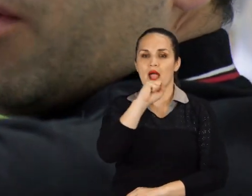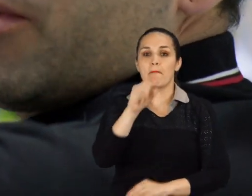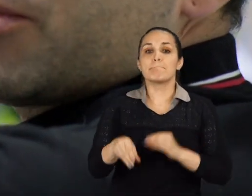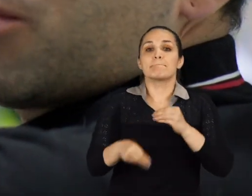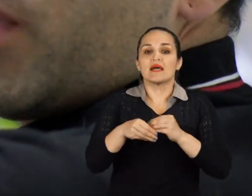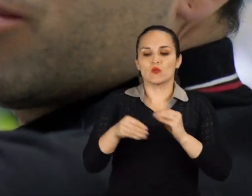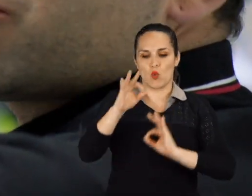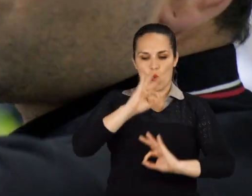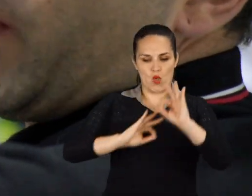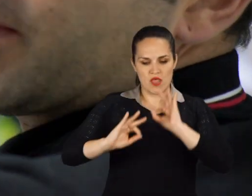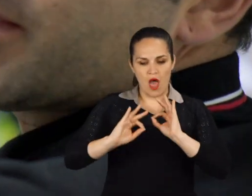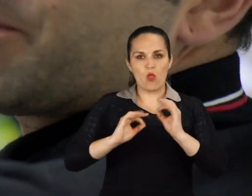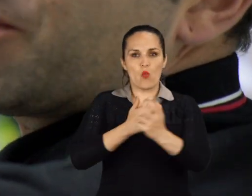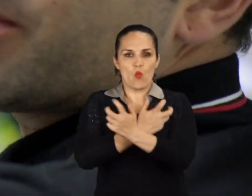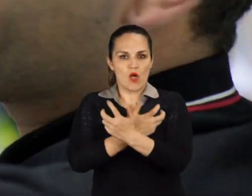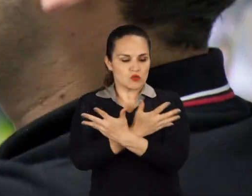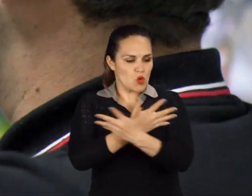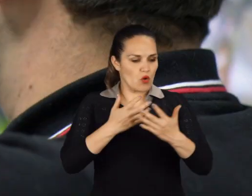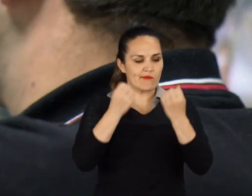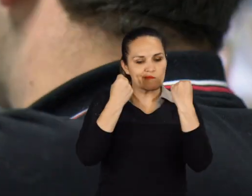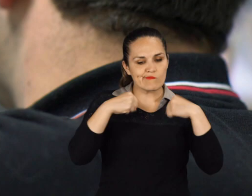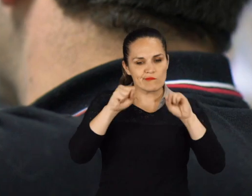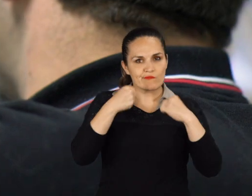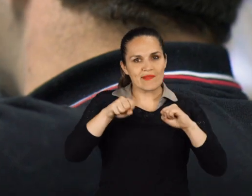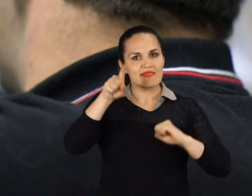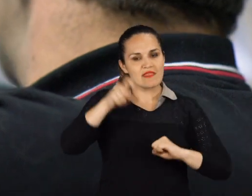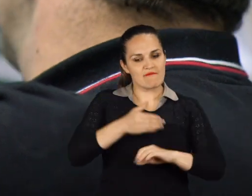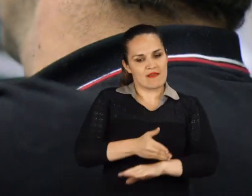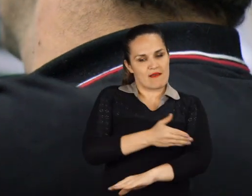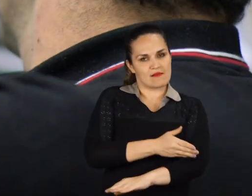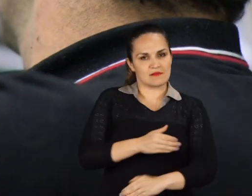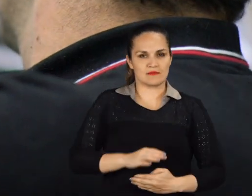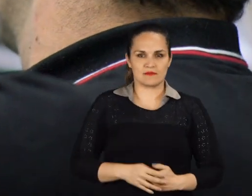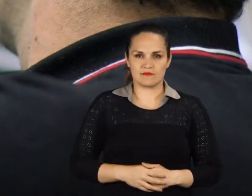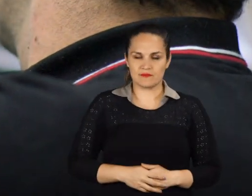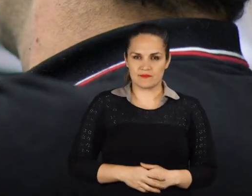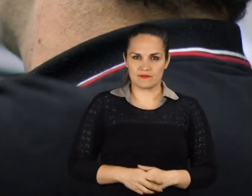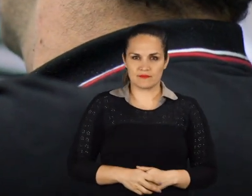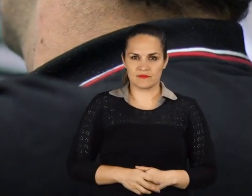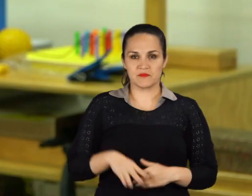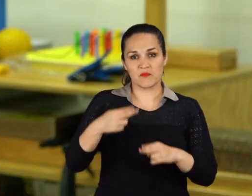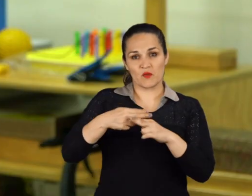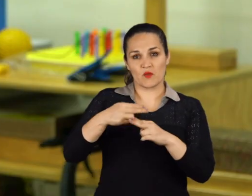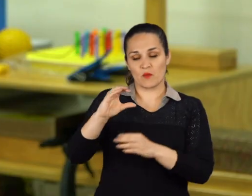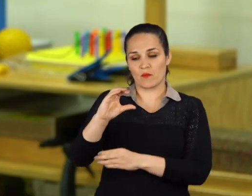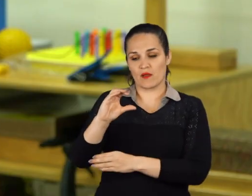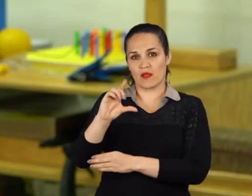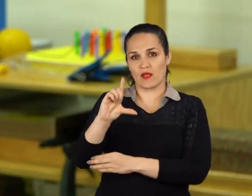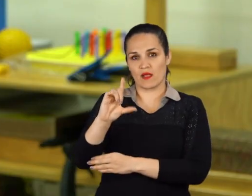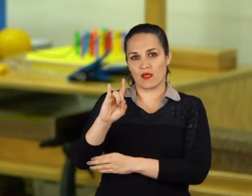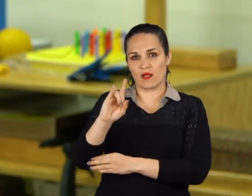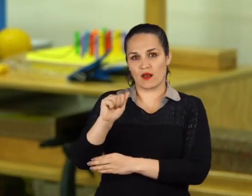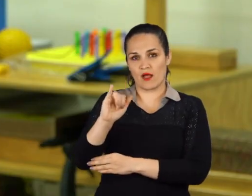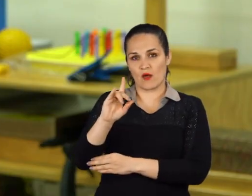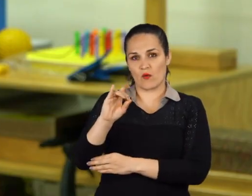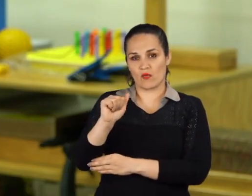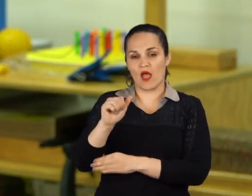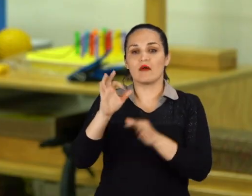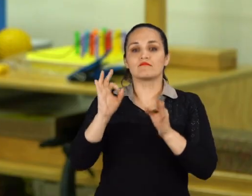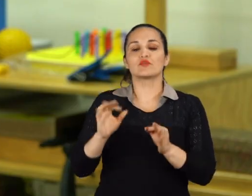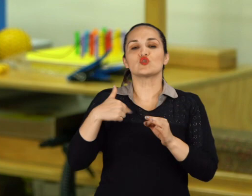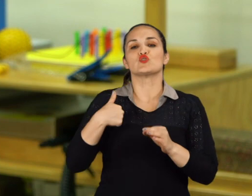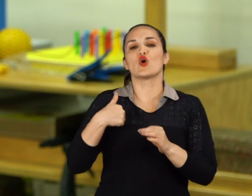el cuidado de nuestros huesos no es la excepción. Mi nombre es Claudia Jaramillo, soy